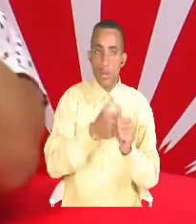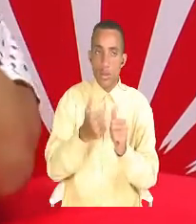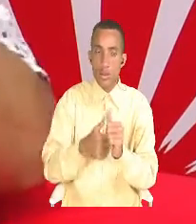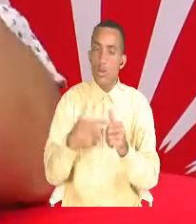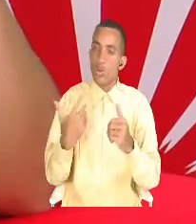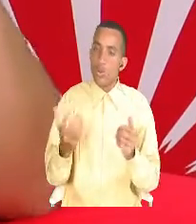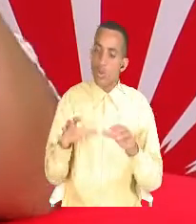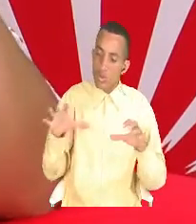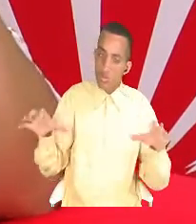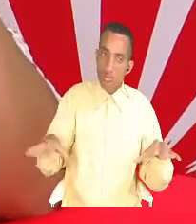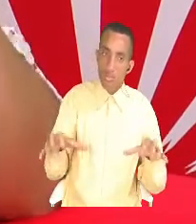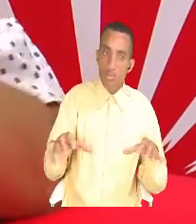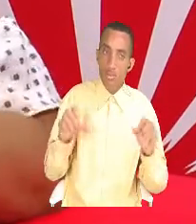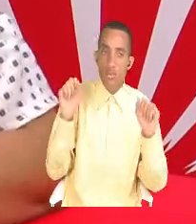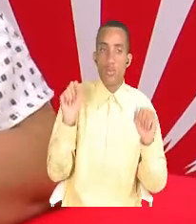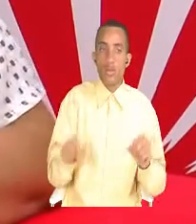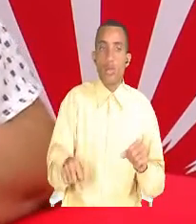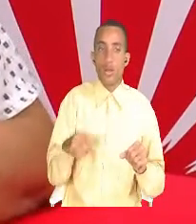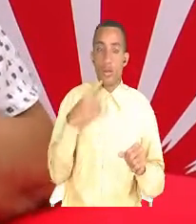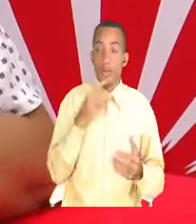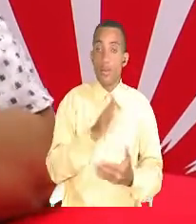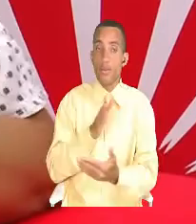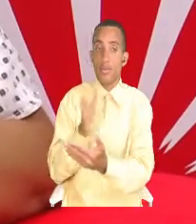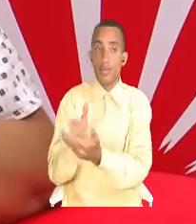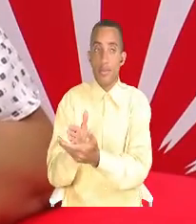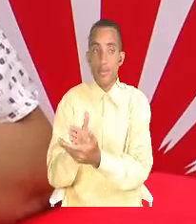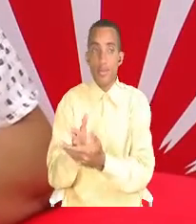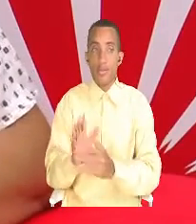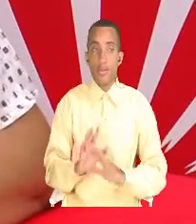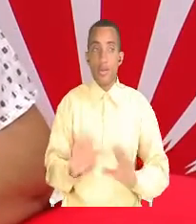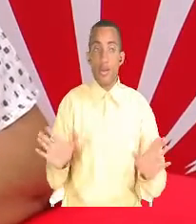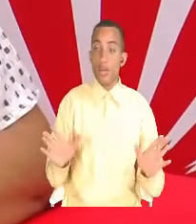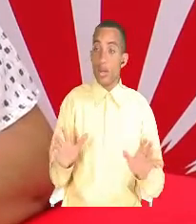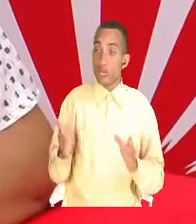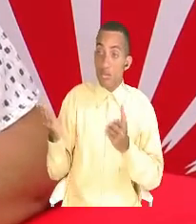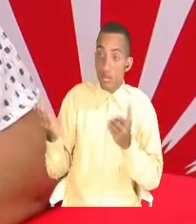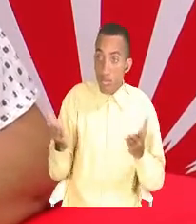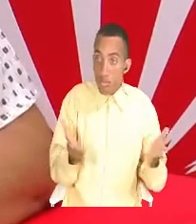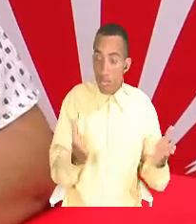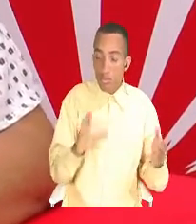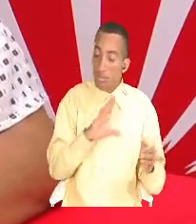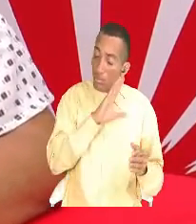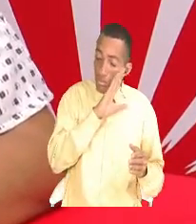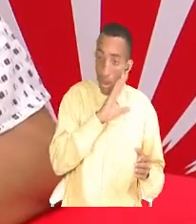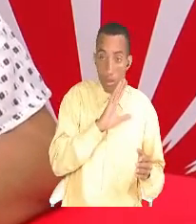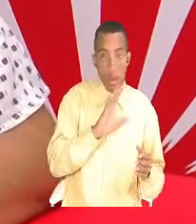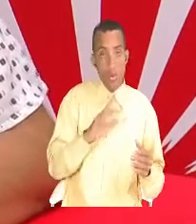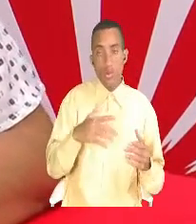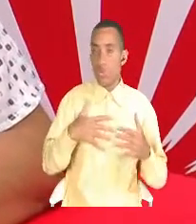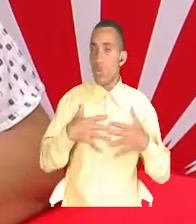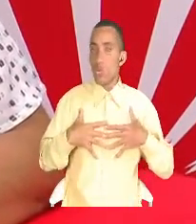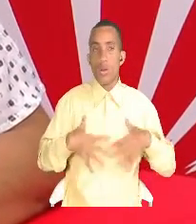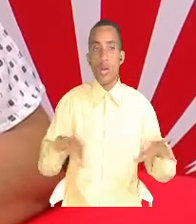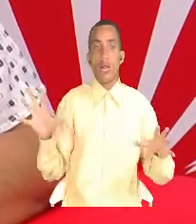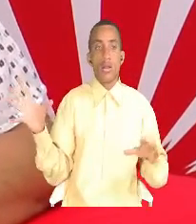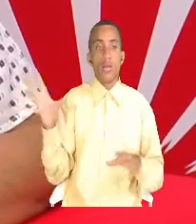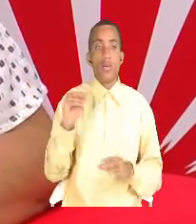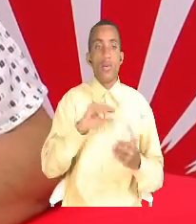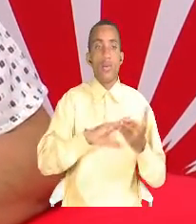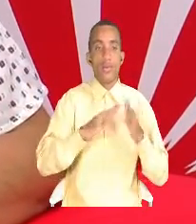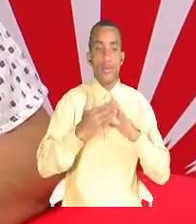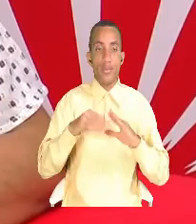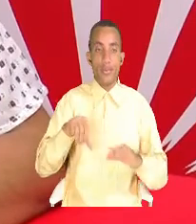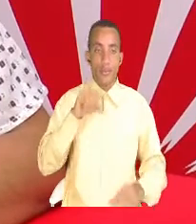rituales que usted puede ir a prepararse, porque don Leonardo, no es solamente para los huéspedes del hotel, sino también para toda la comunidad en Barranca